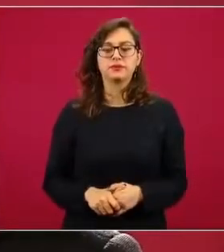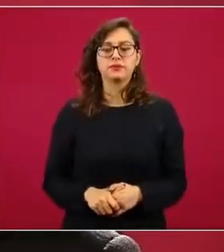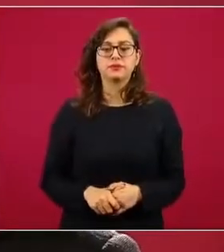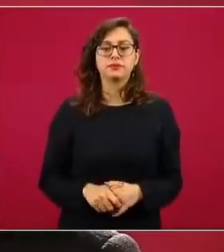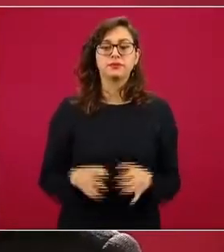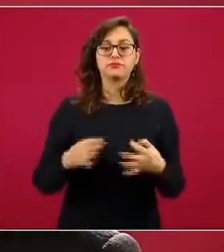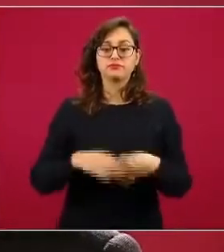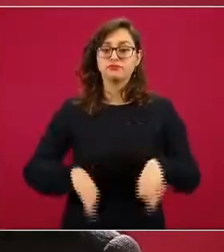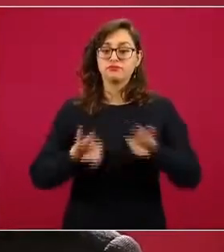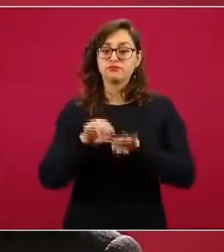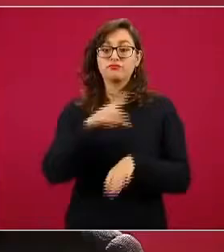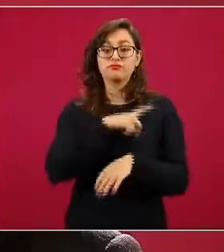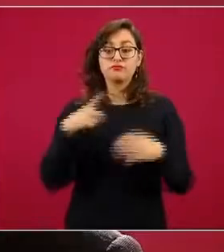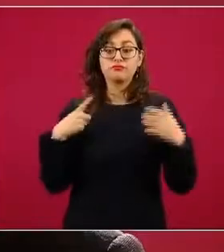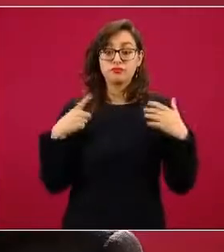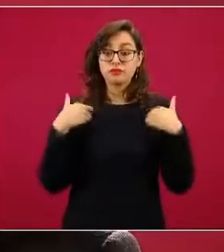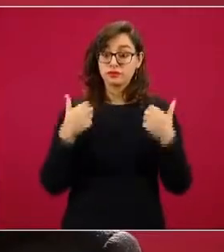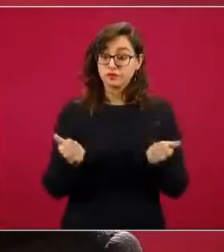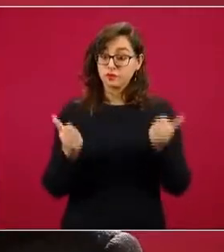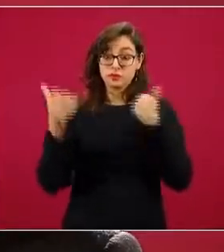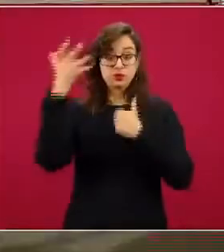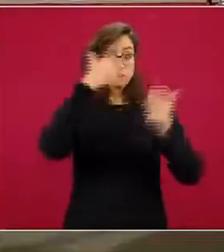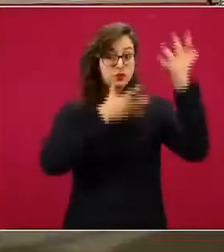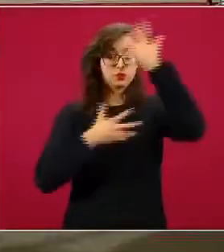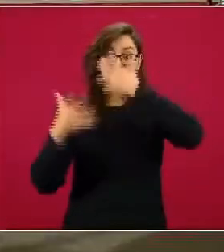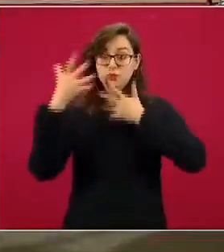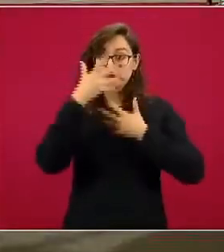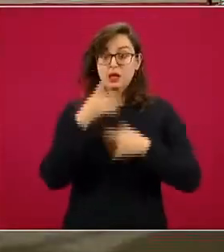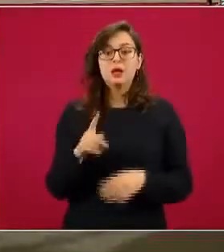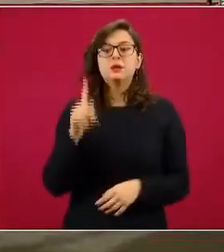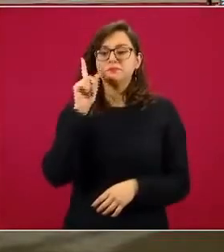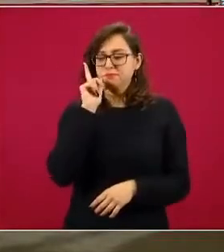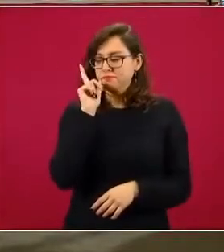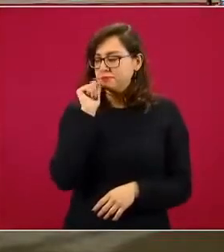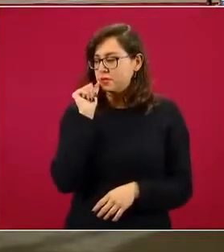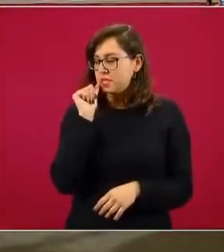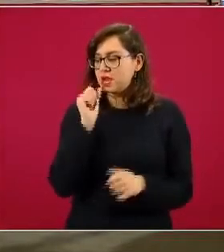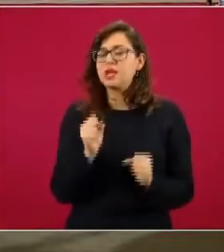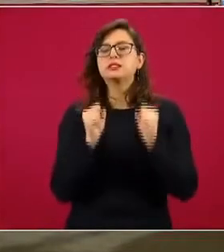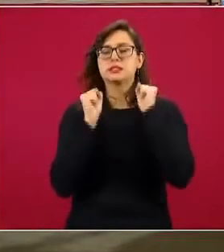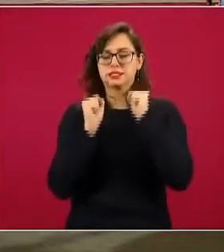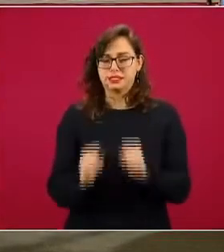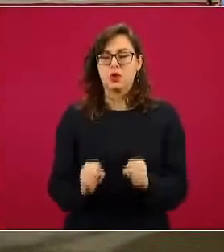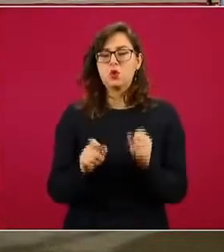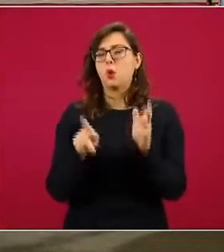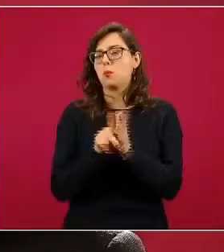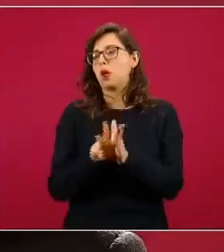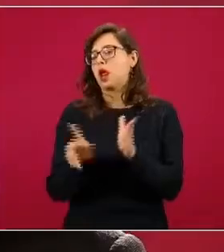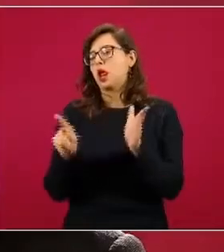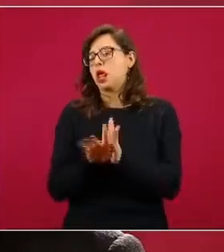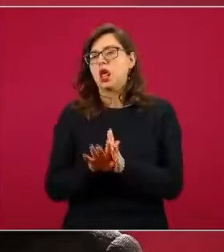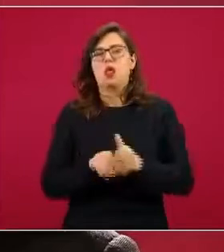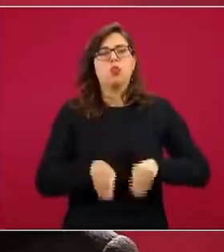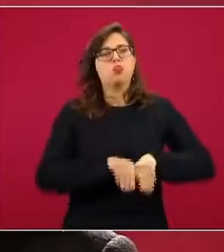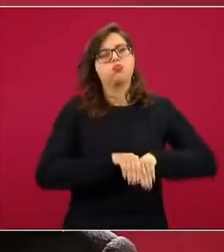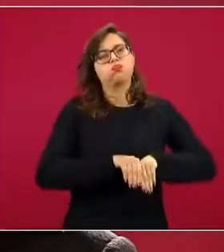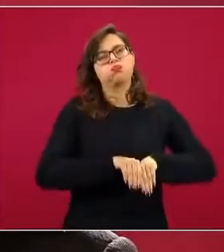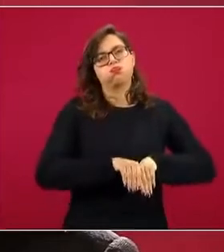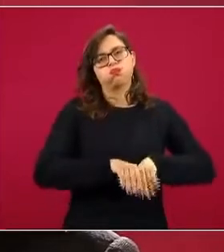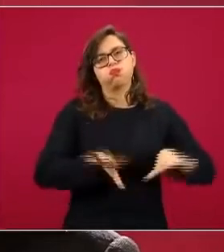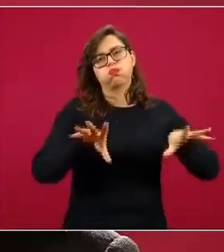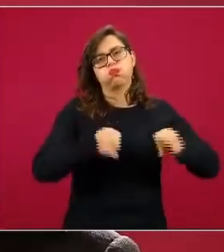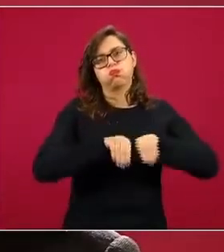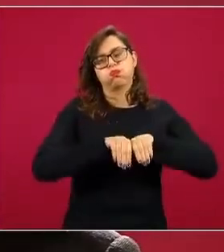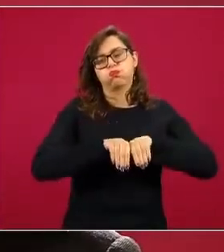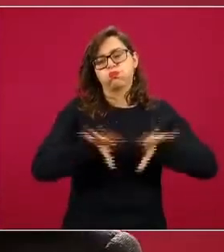importante que no haya confusión. Y seguramente mañana vamos a ver columnas de editorialistas en ciertos diarios dedicados al tema de la